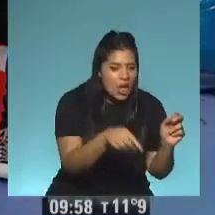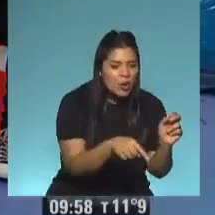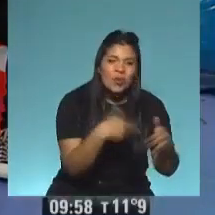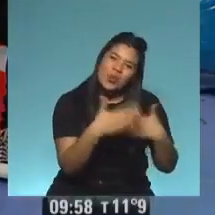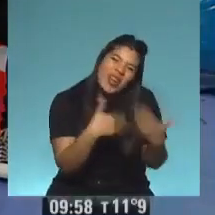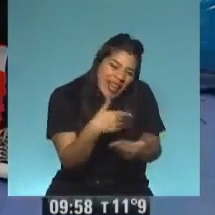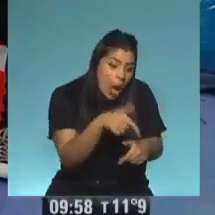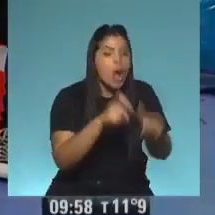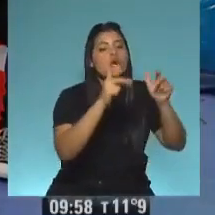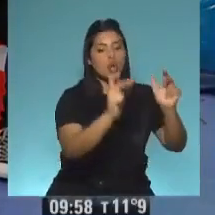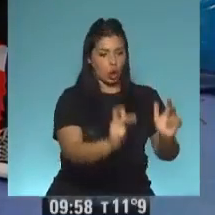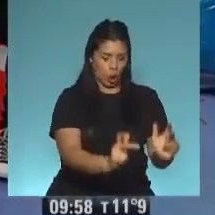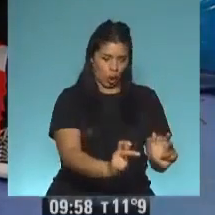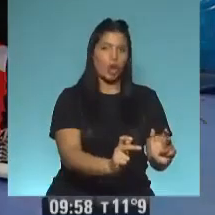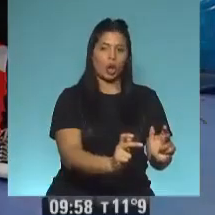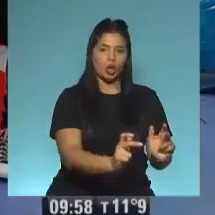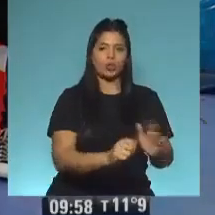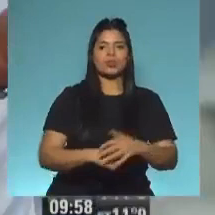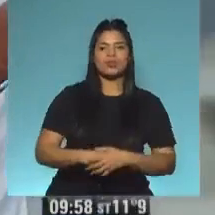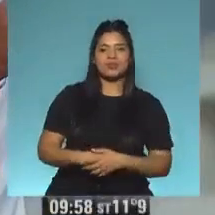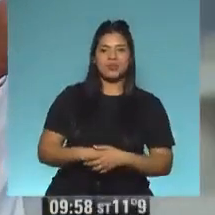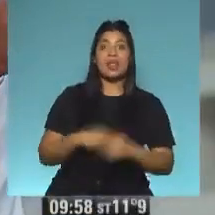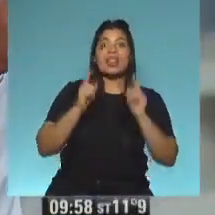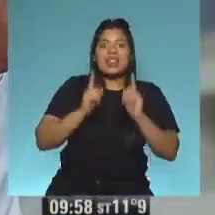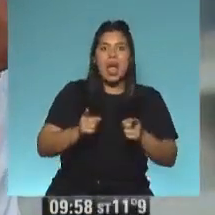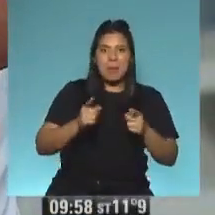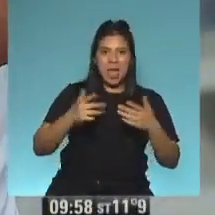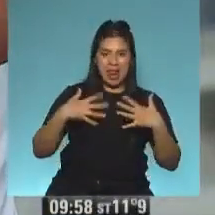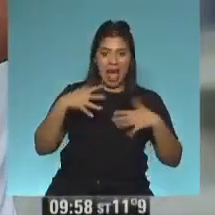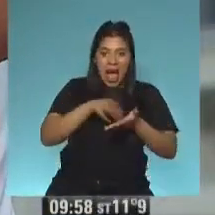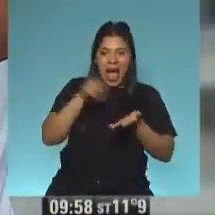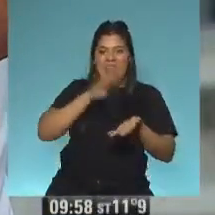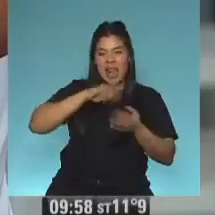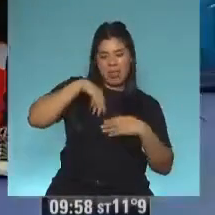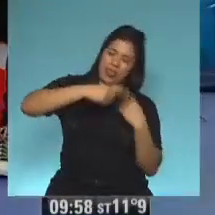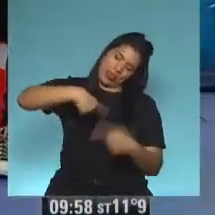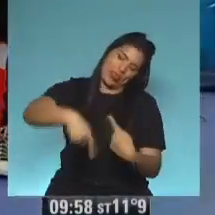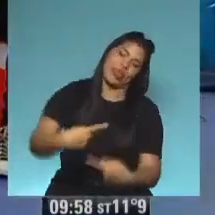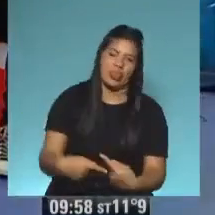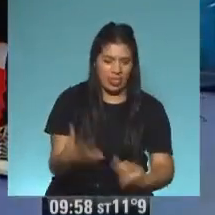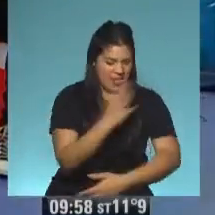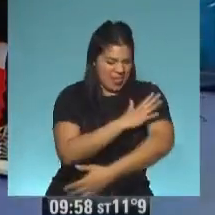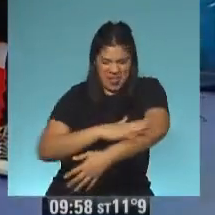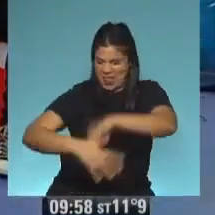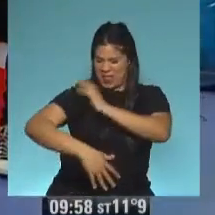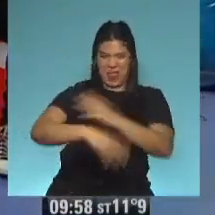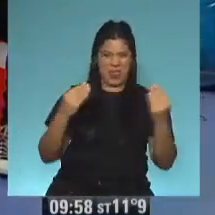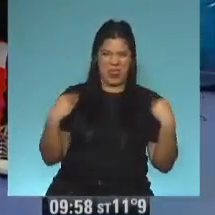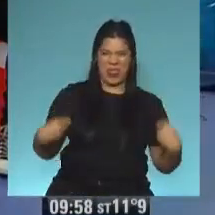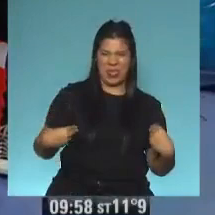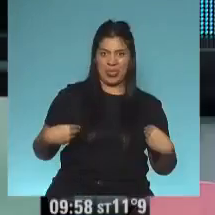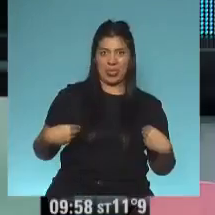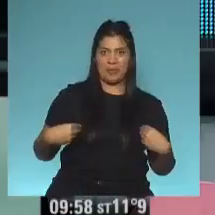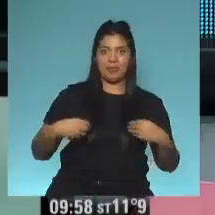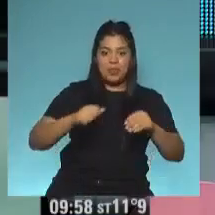Rodó, rodó hasta quedar como un filete empanado. Chapoteó en la espuma que se acercaba